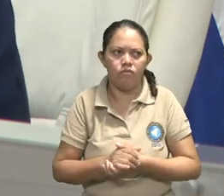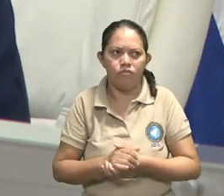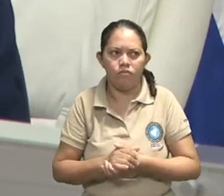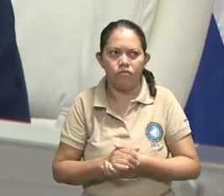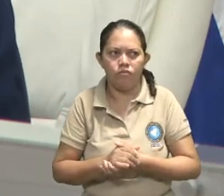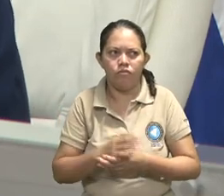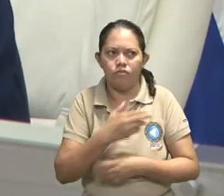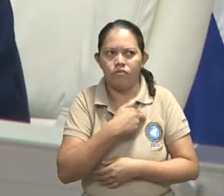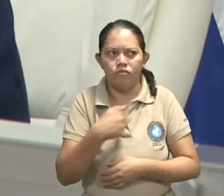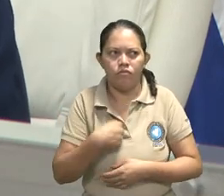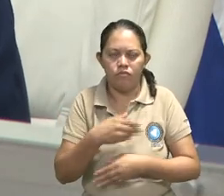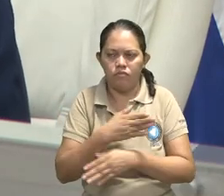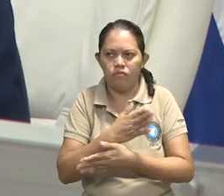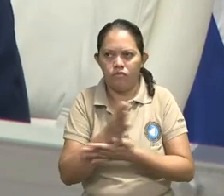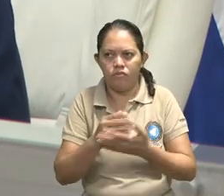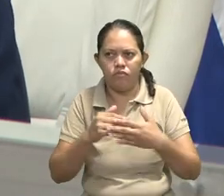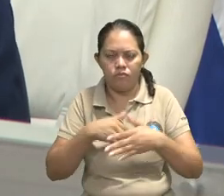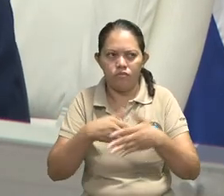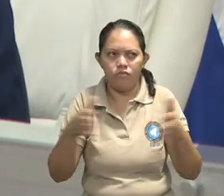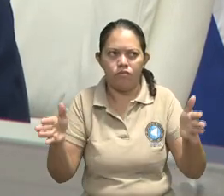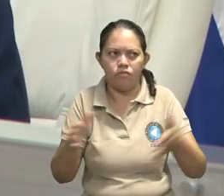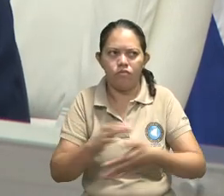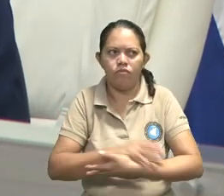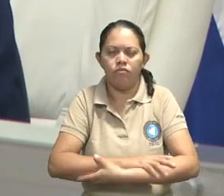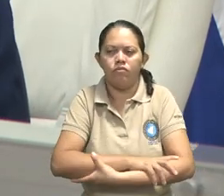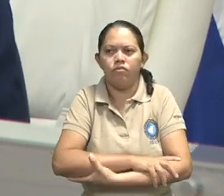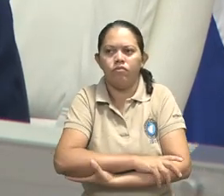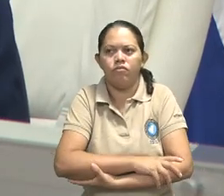en lo general el dictamen presentado.